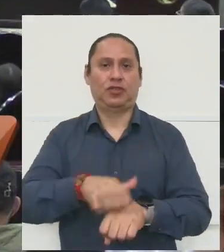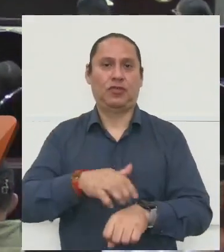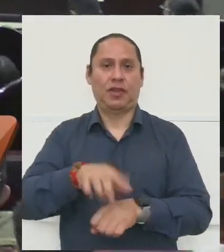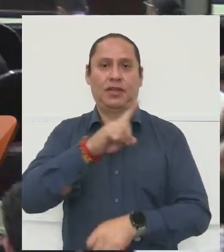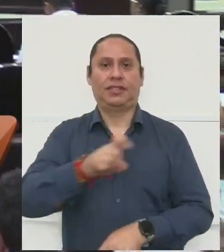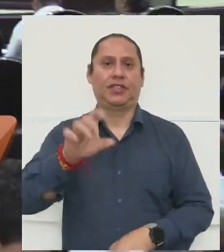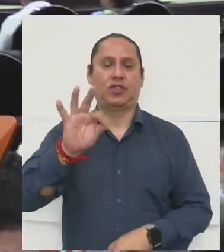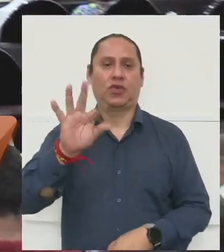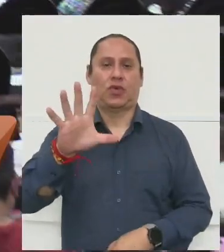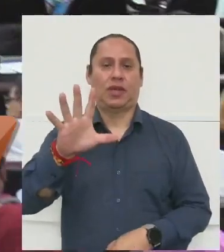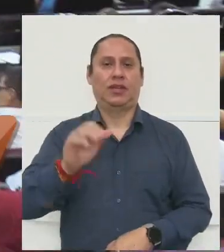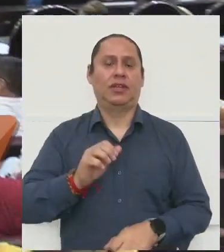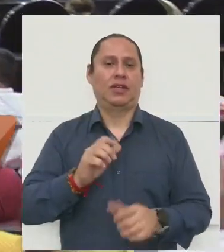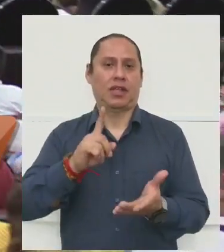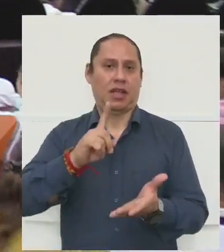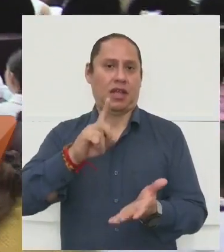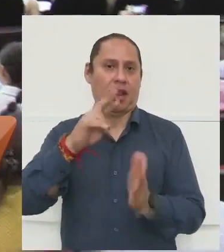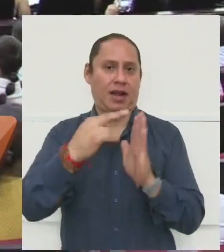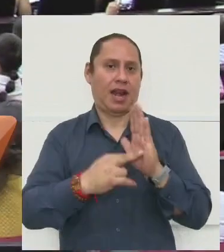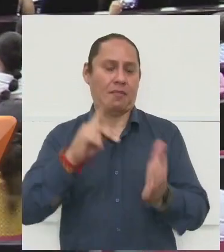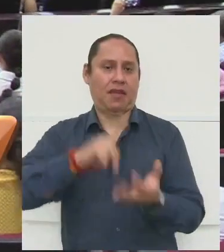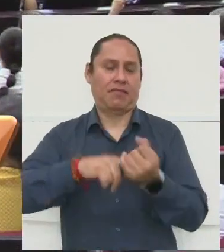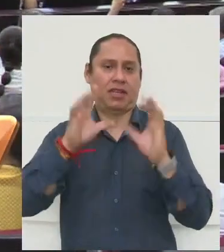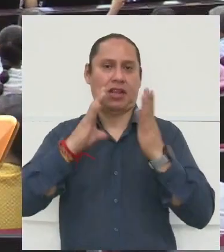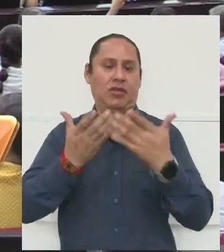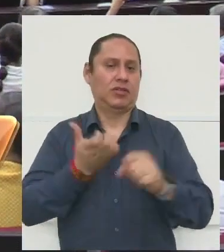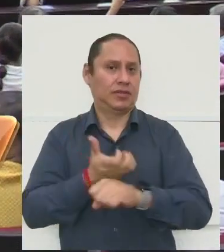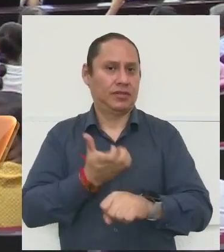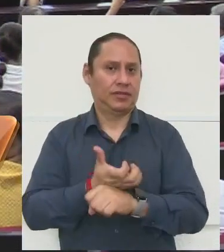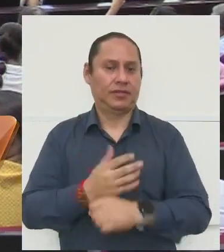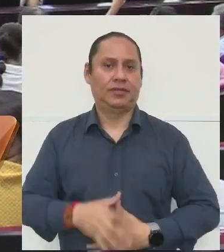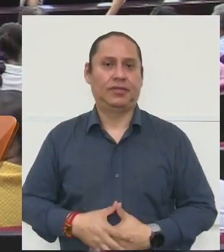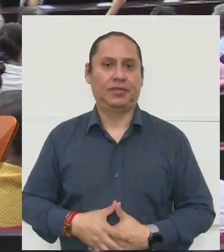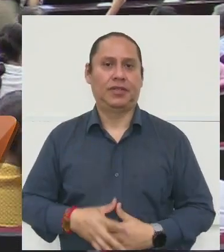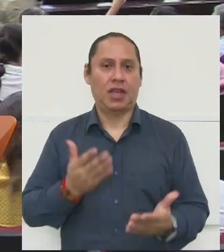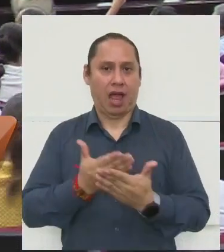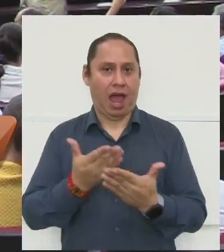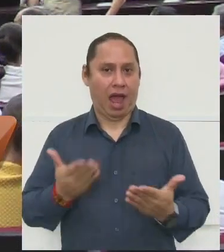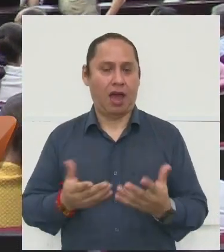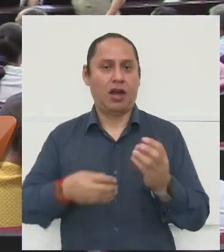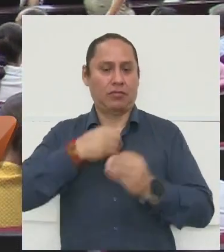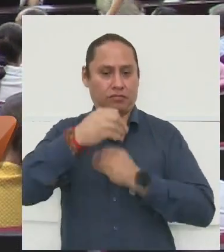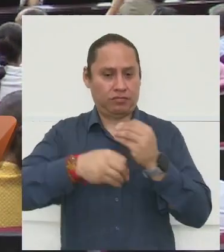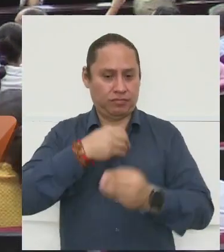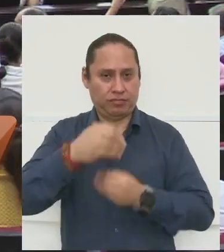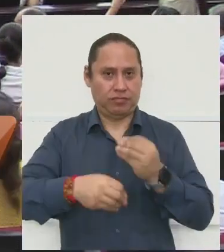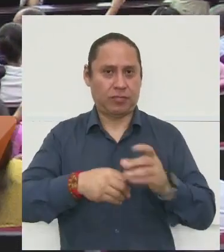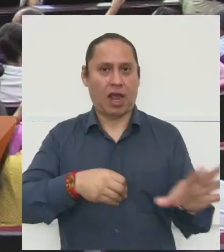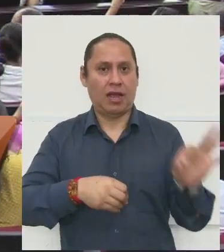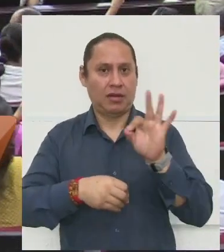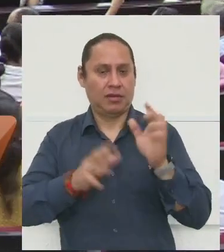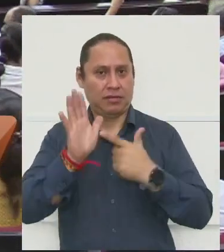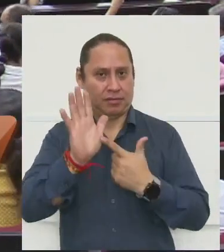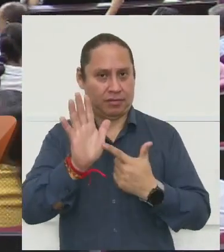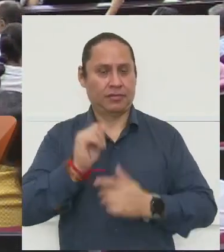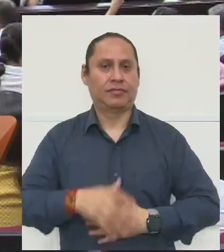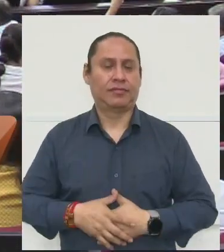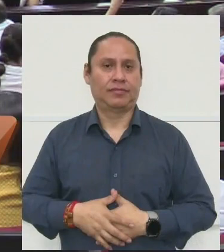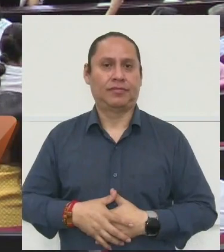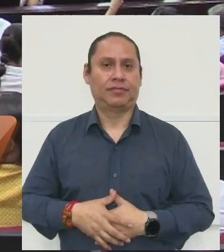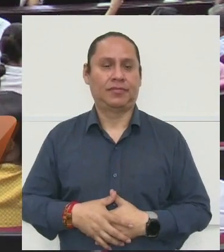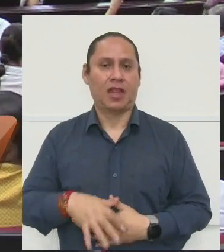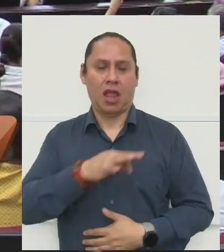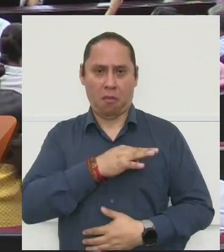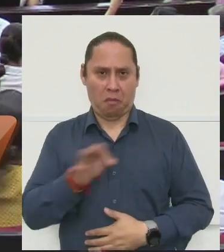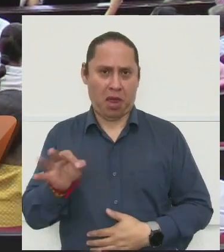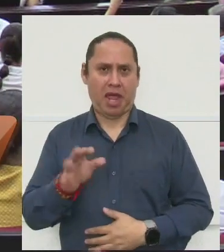145 del reglamento interior de este poder legislativo someteremos a discusión el nombramiento presentado en el que